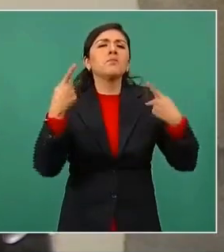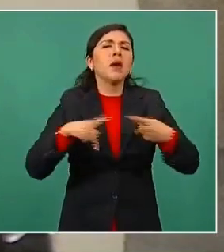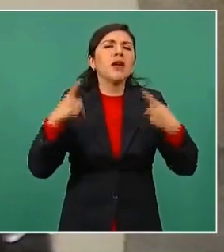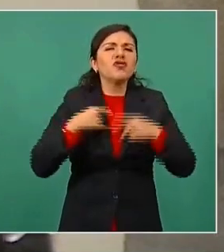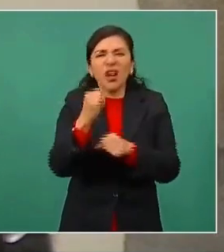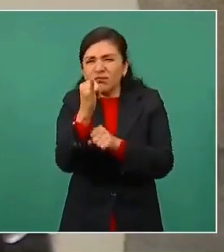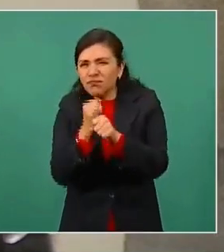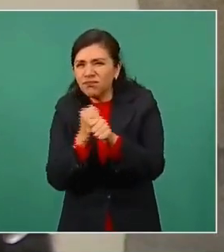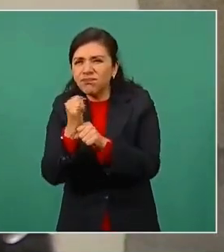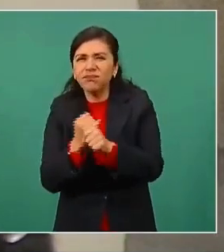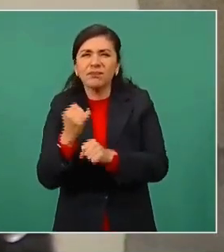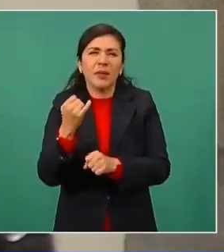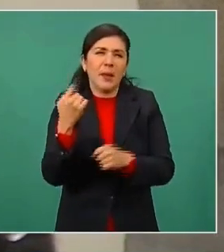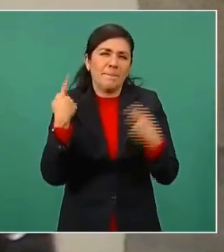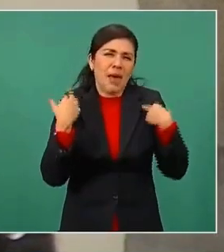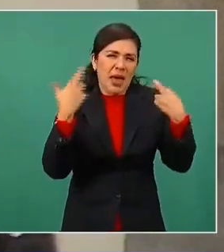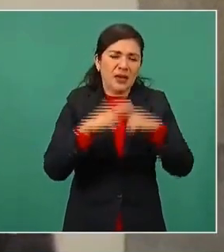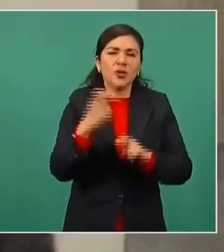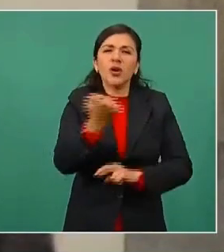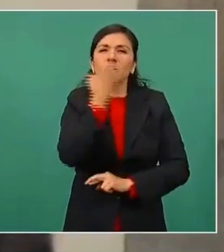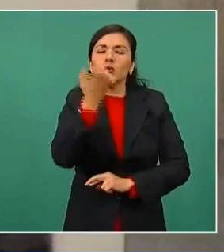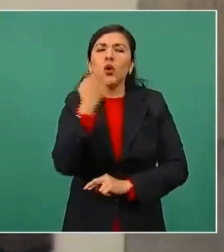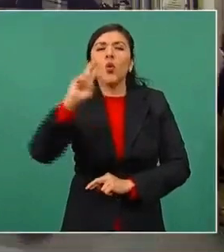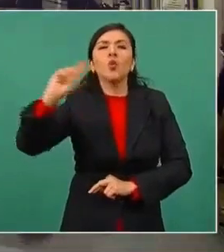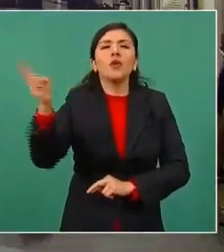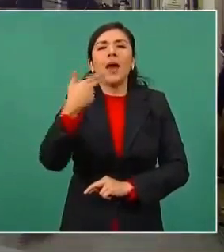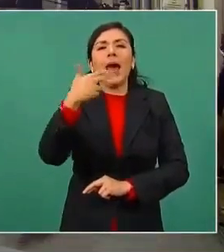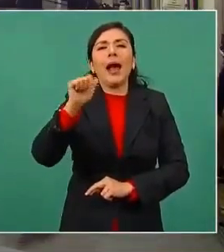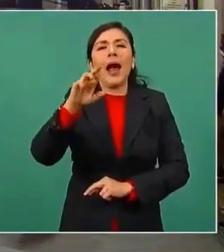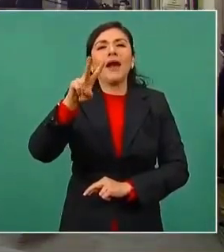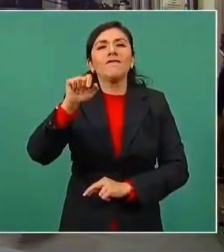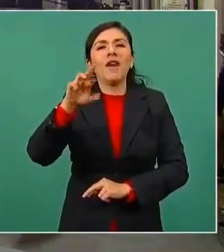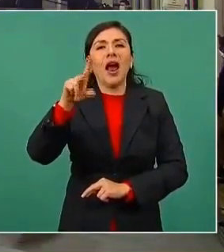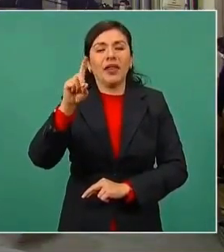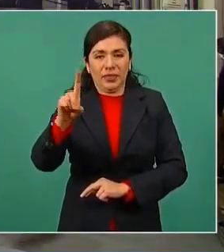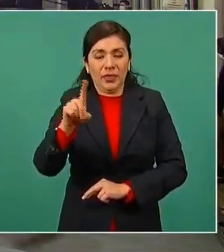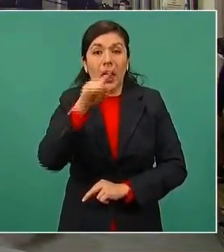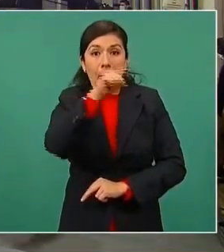investigadores de la Universidad de Harvard y Cambridge, hijos de